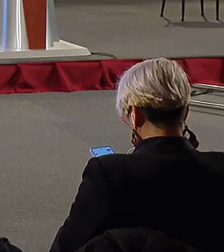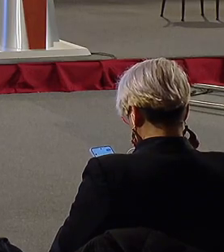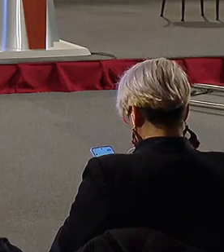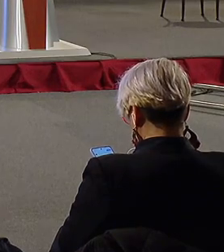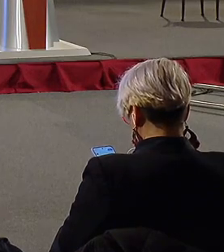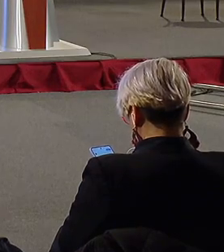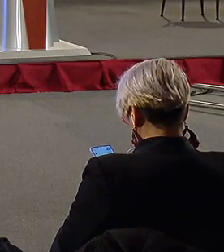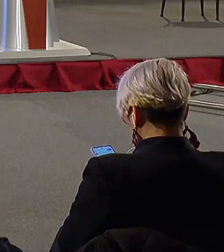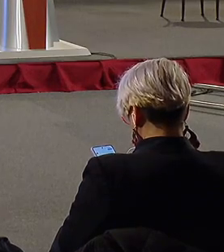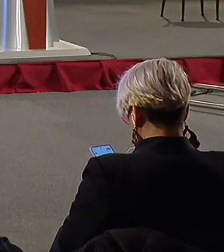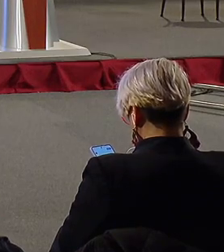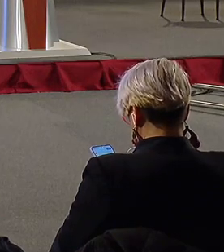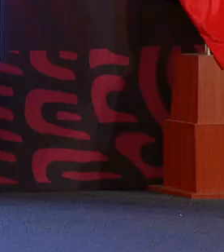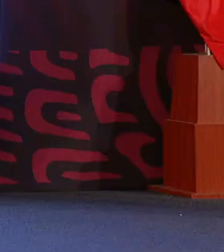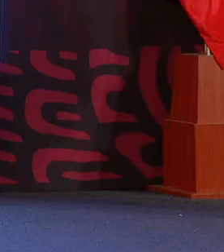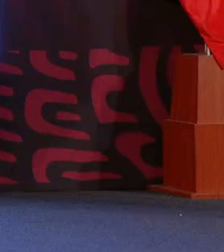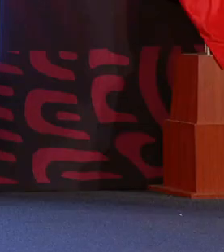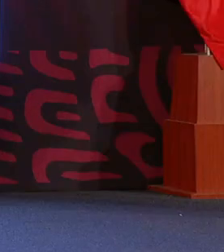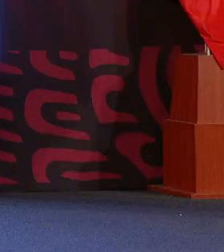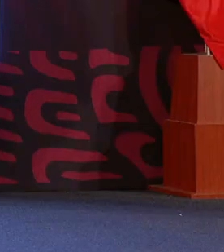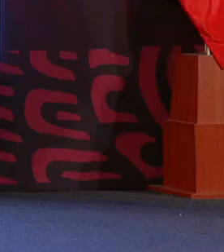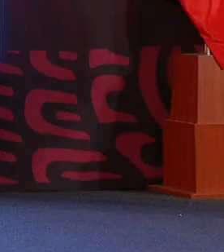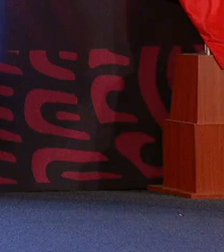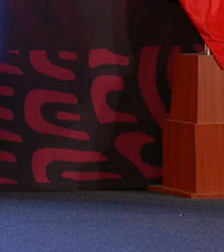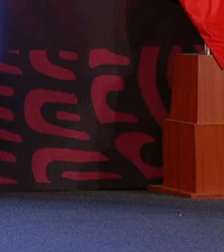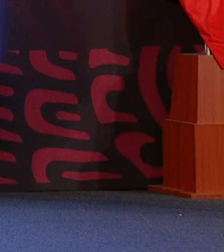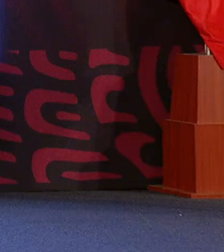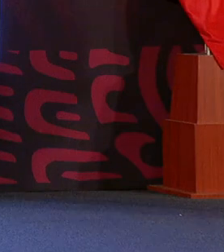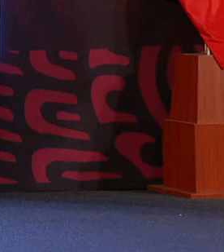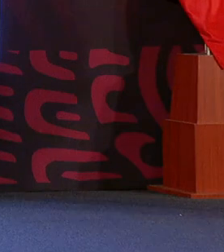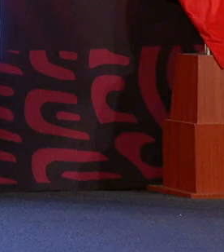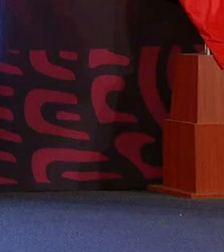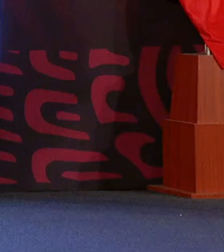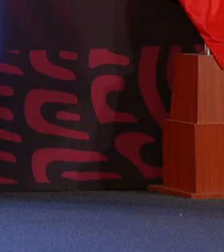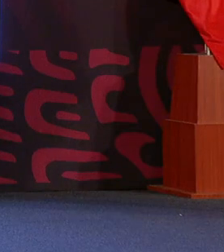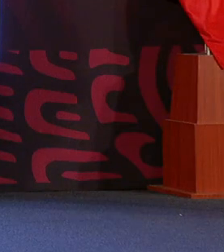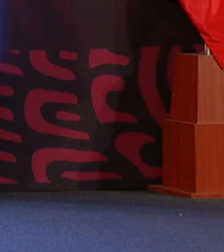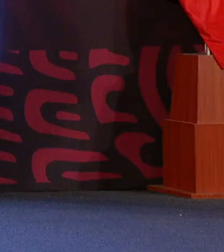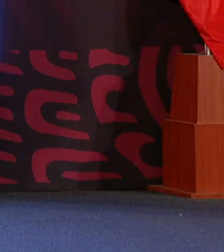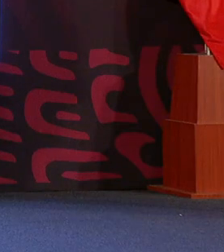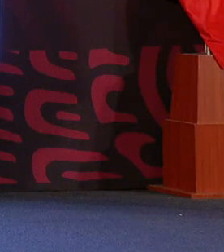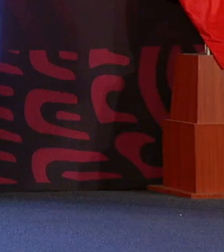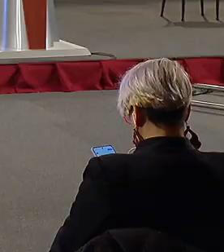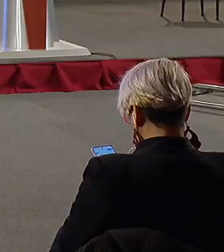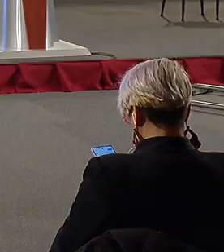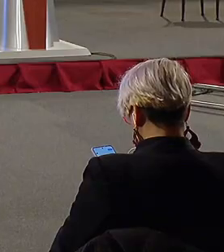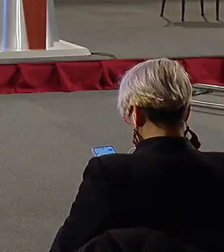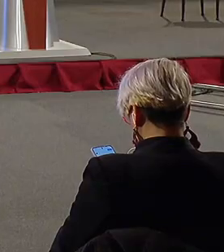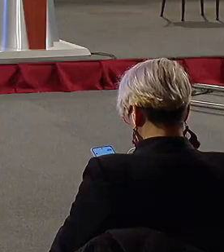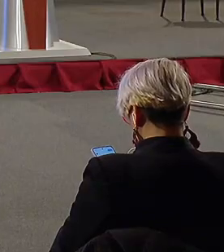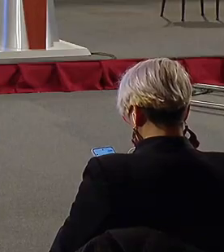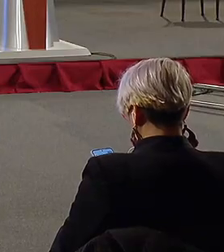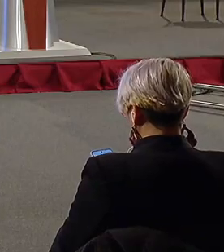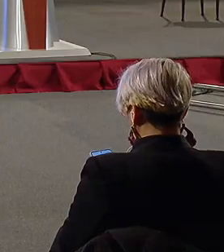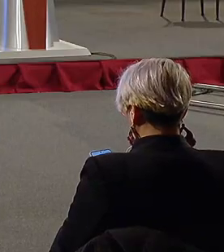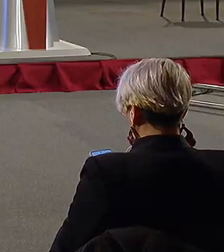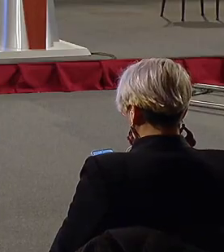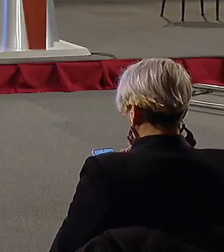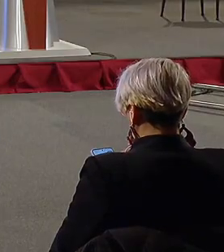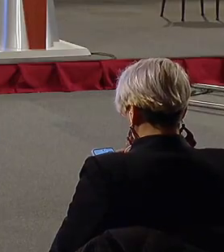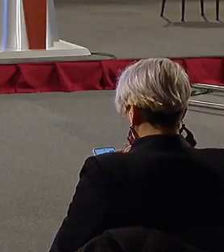de amoníaco que producen la materia prima para la producción de urea. Esto nos va a significar que